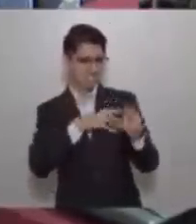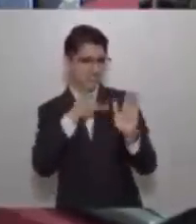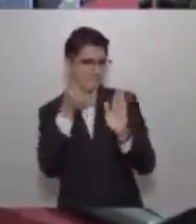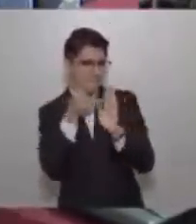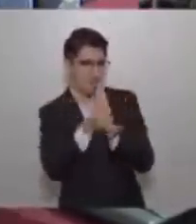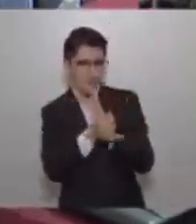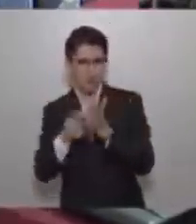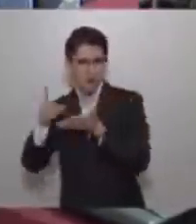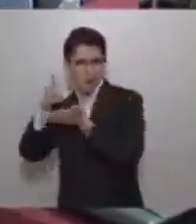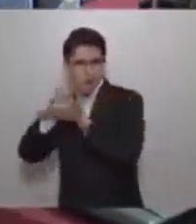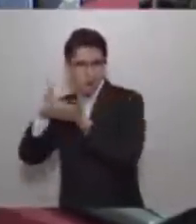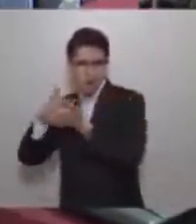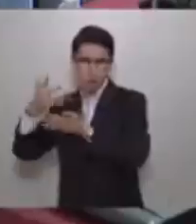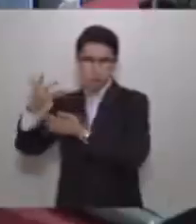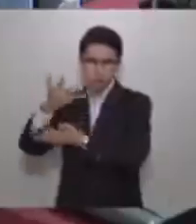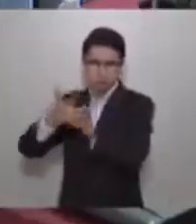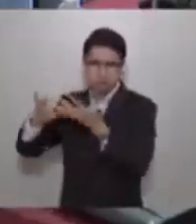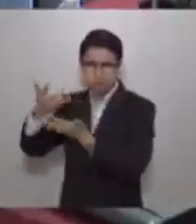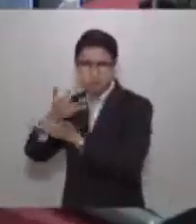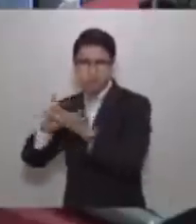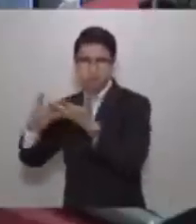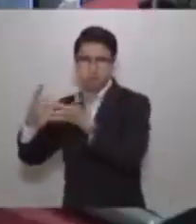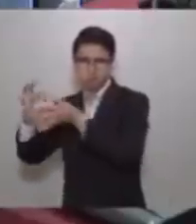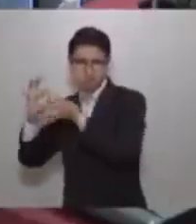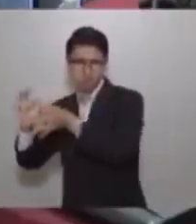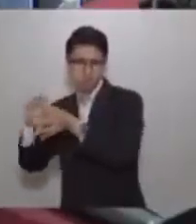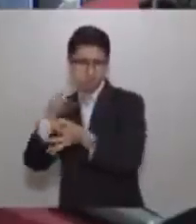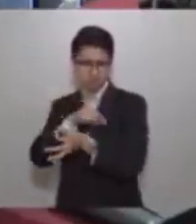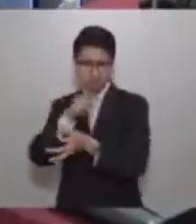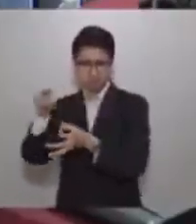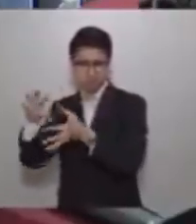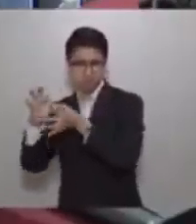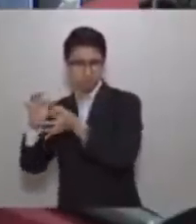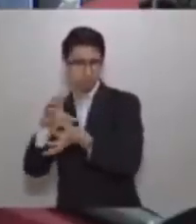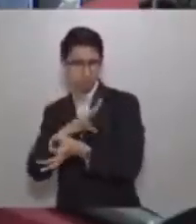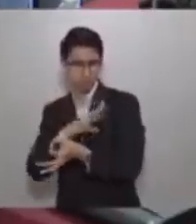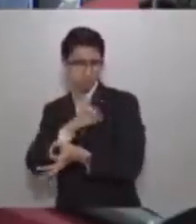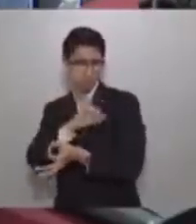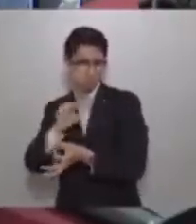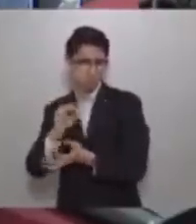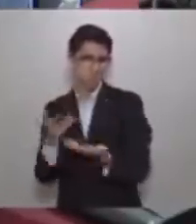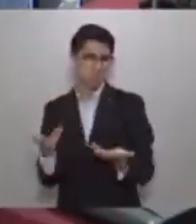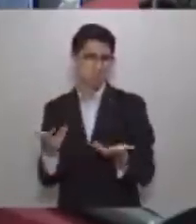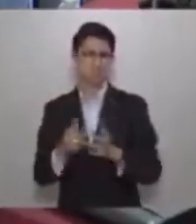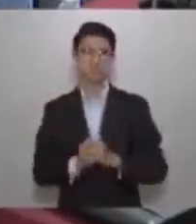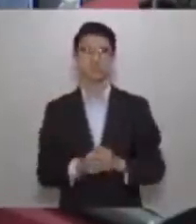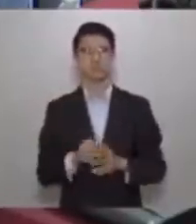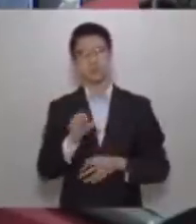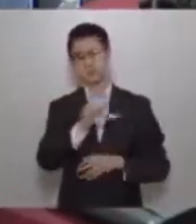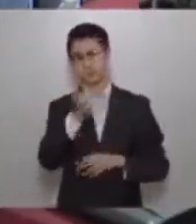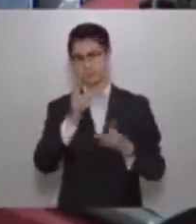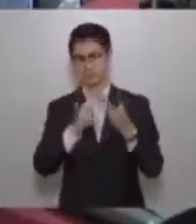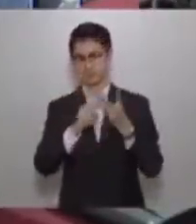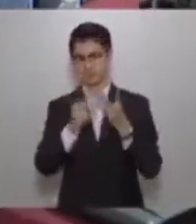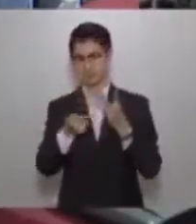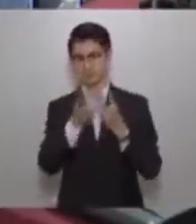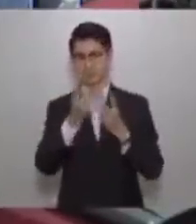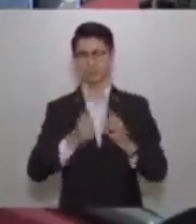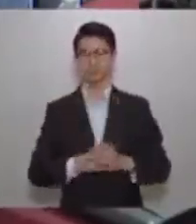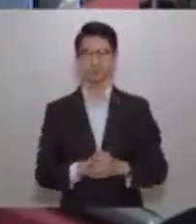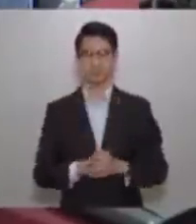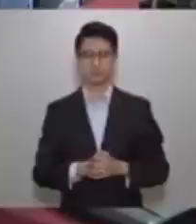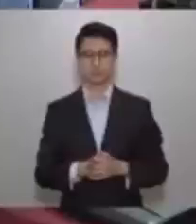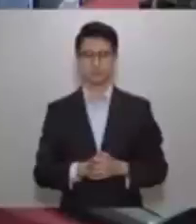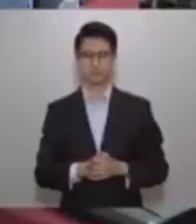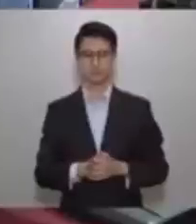de Ensenada con pues presuntos narcotraficantes. Otra de las cuestiones, otra de las preguntas también es,